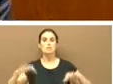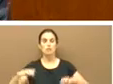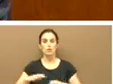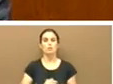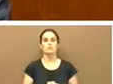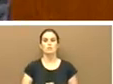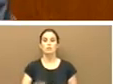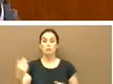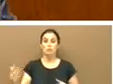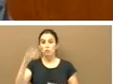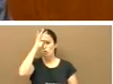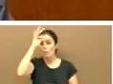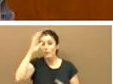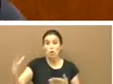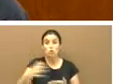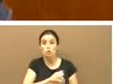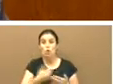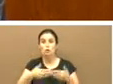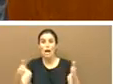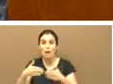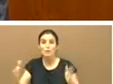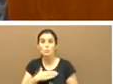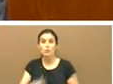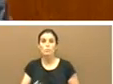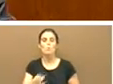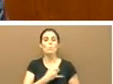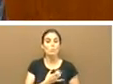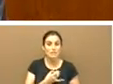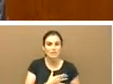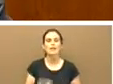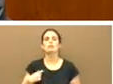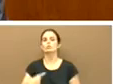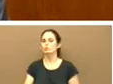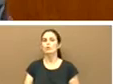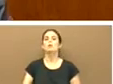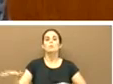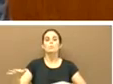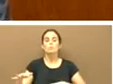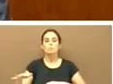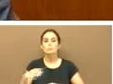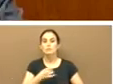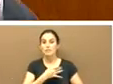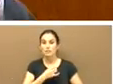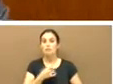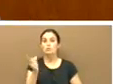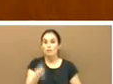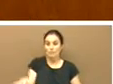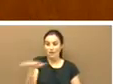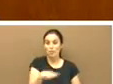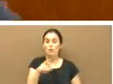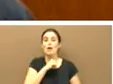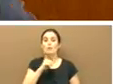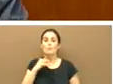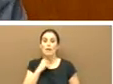abrir todos los domingos ha movilizado a los sindicatos de clase, a los consumidores y a los empresarios de Menacho, del Casco Antiguo de